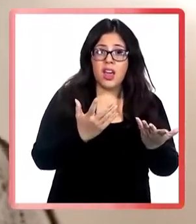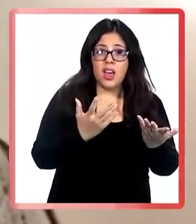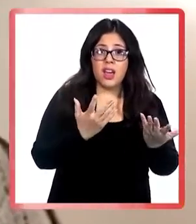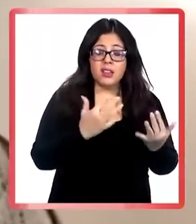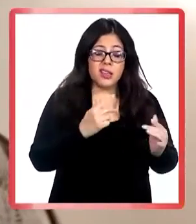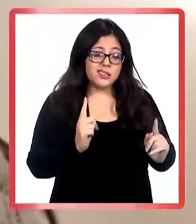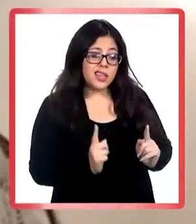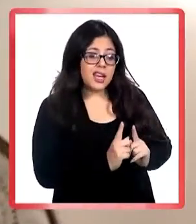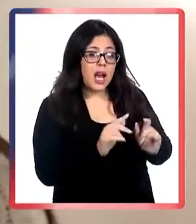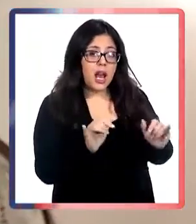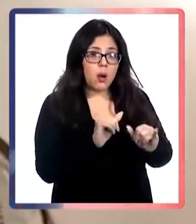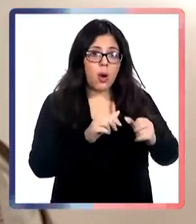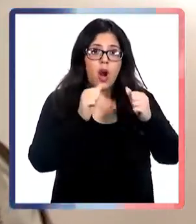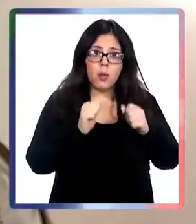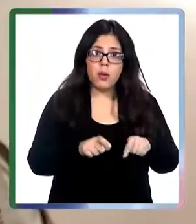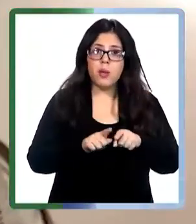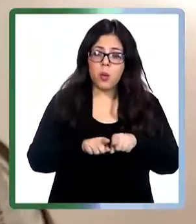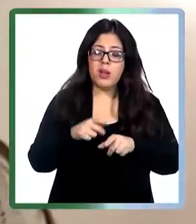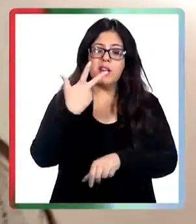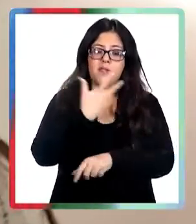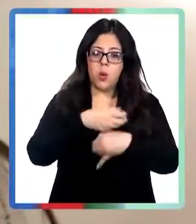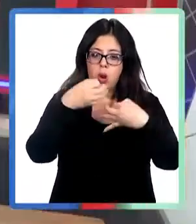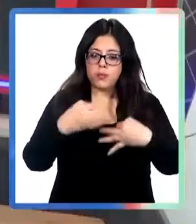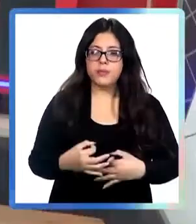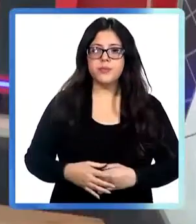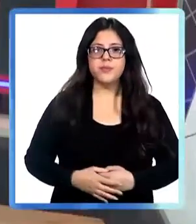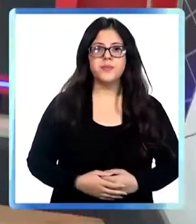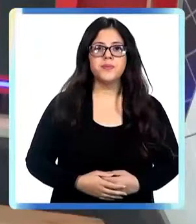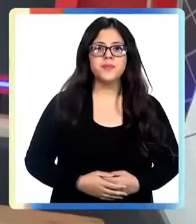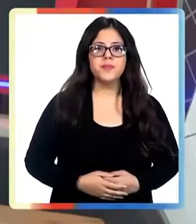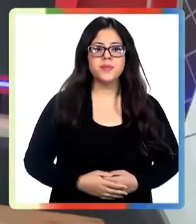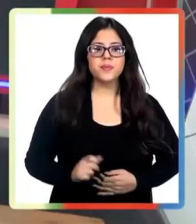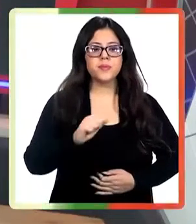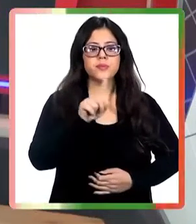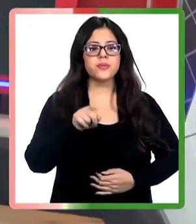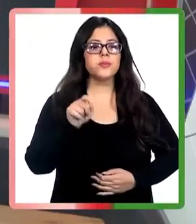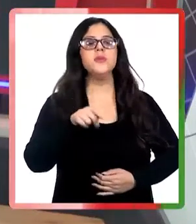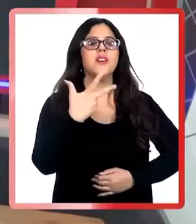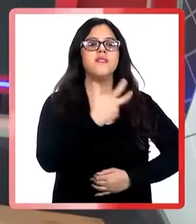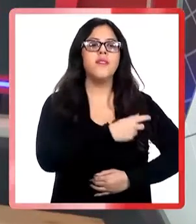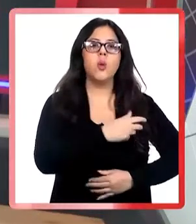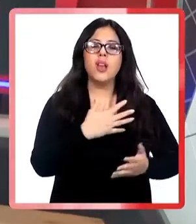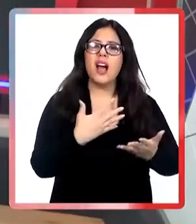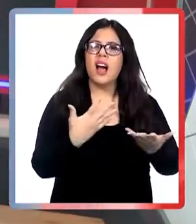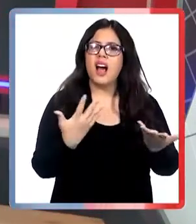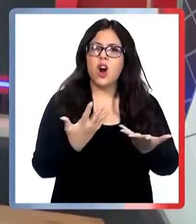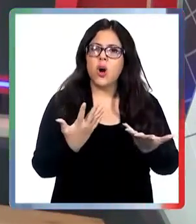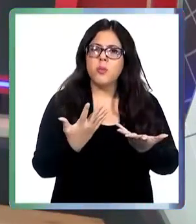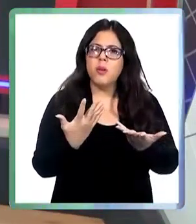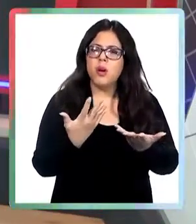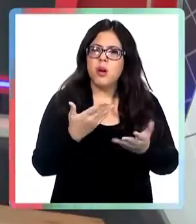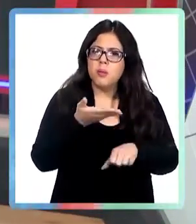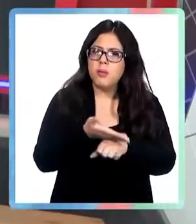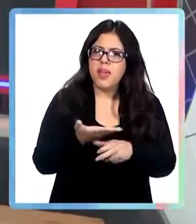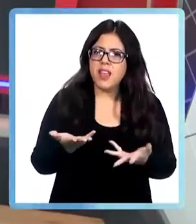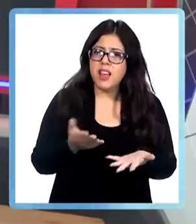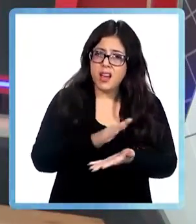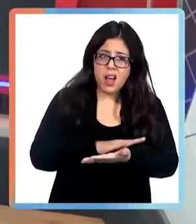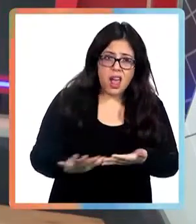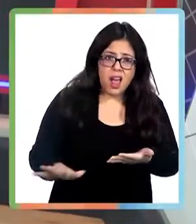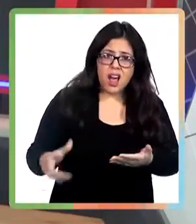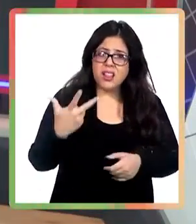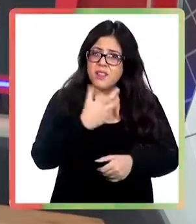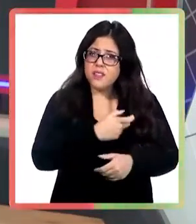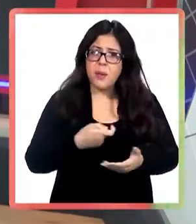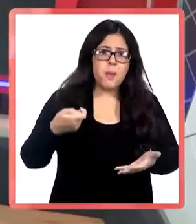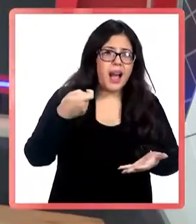un recién nacido podamos estar adecuadamente vacunados. Doctora, ¿y esta vacuna, las personas, dónde pueden asistir a recibirla? ¿Es gratuita?